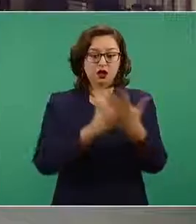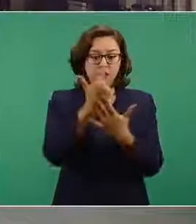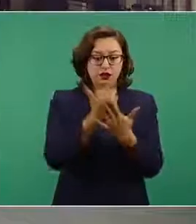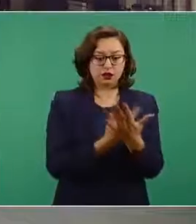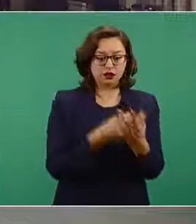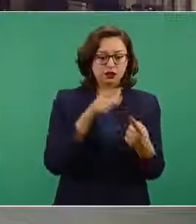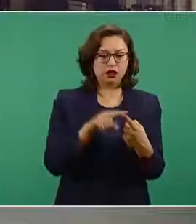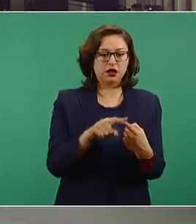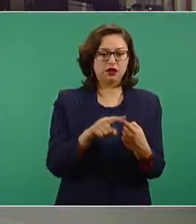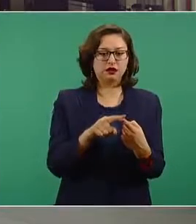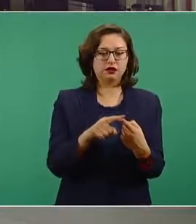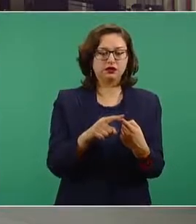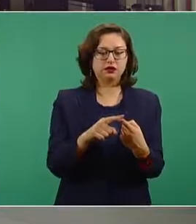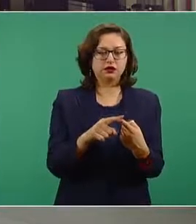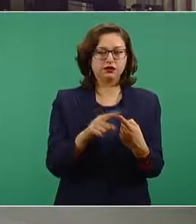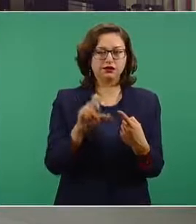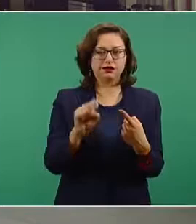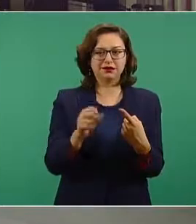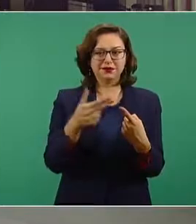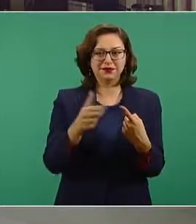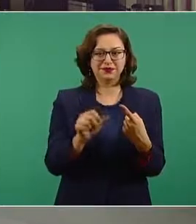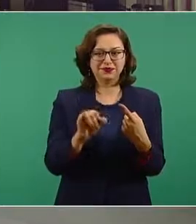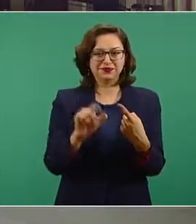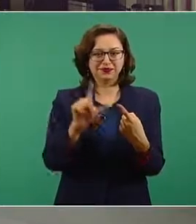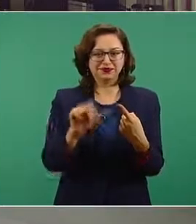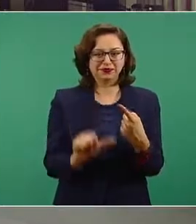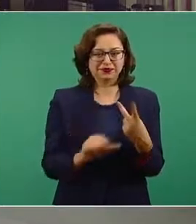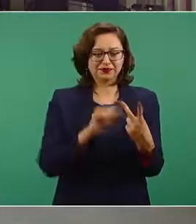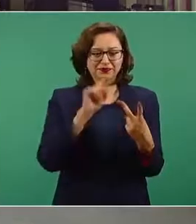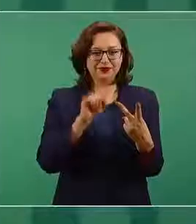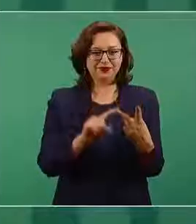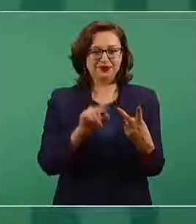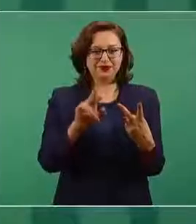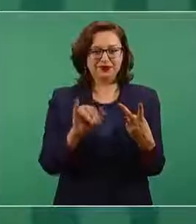Reina, y luego,